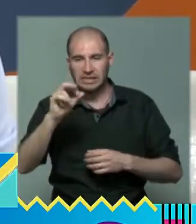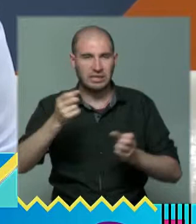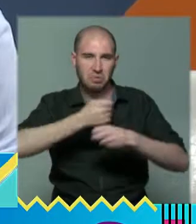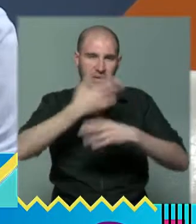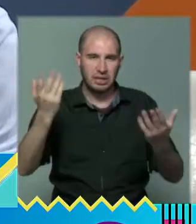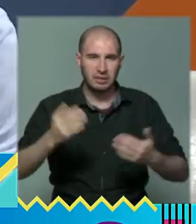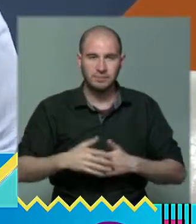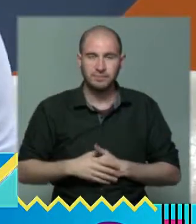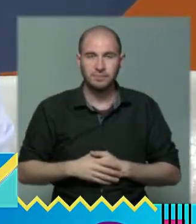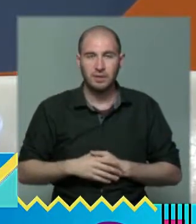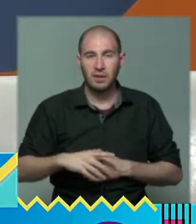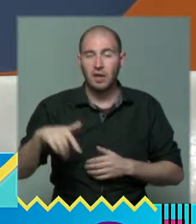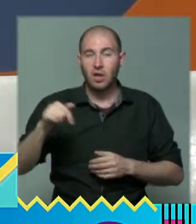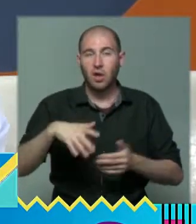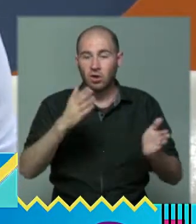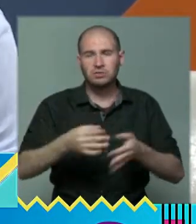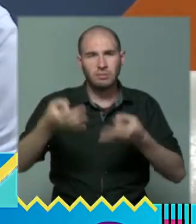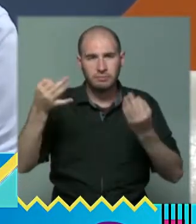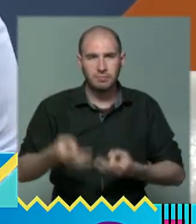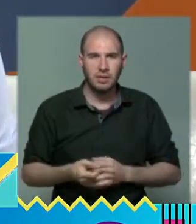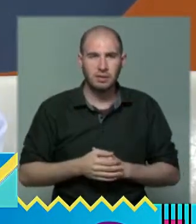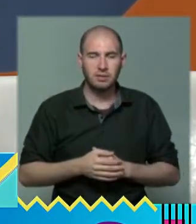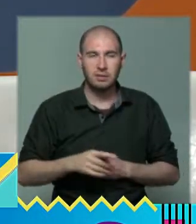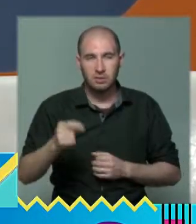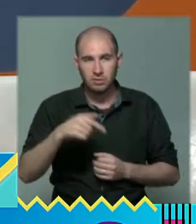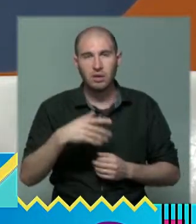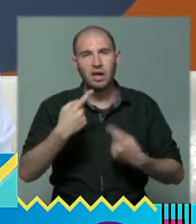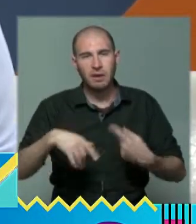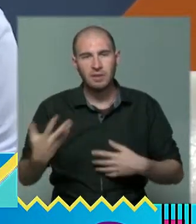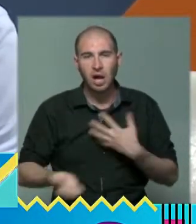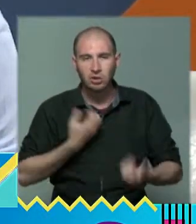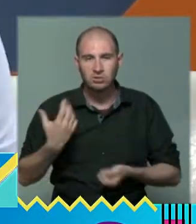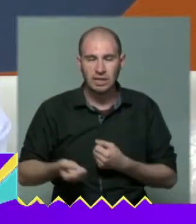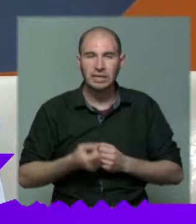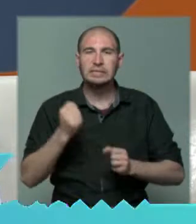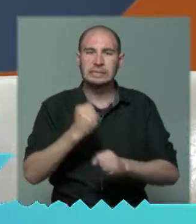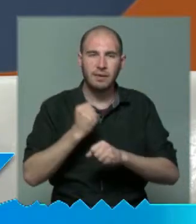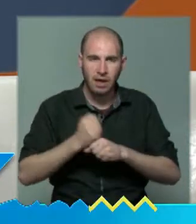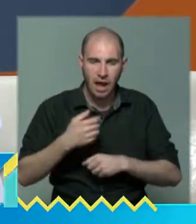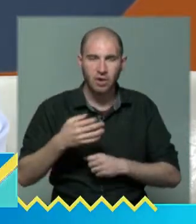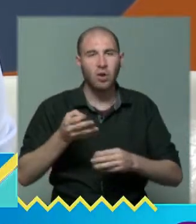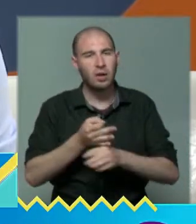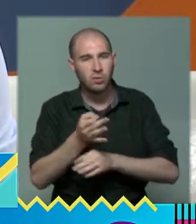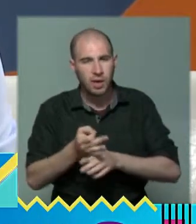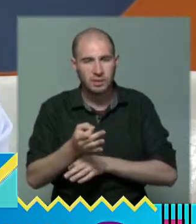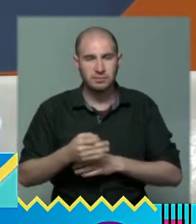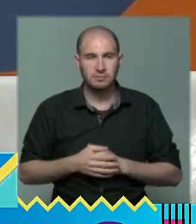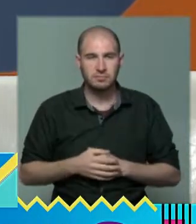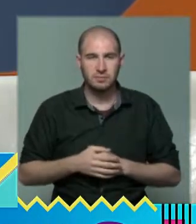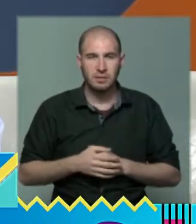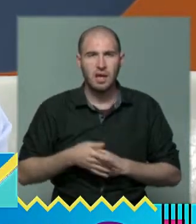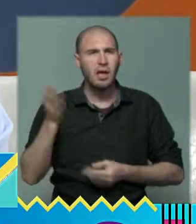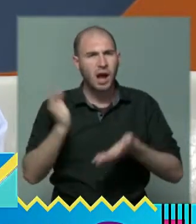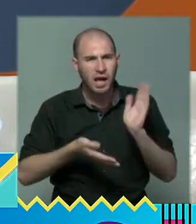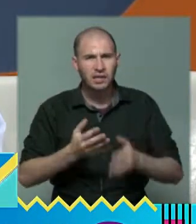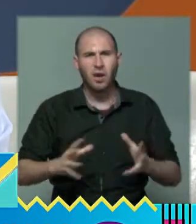sea, pase en condiciones dignas, con las posibilidades de adquirir herramientas, que tenga posibilidad de trabajo, de educarse, sin tortura,